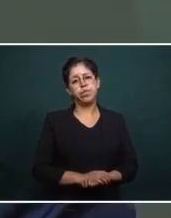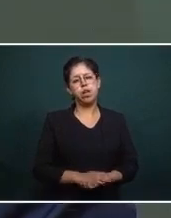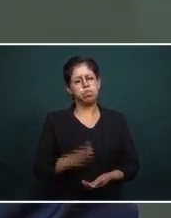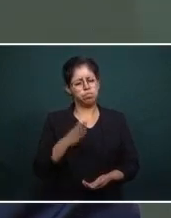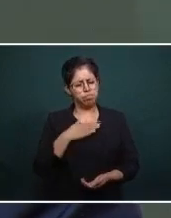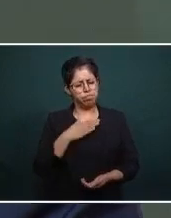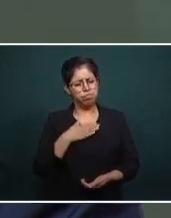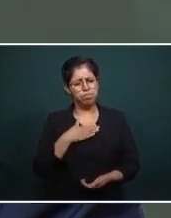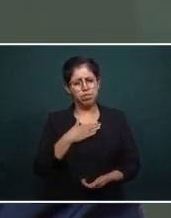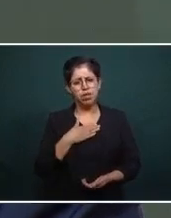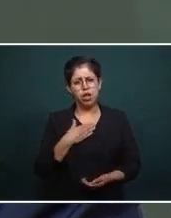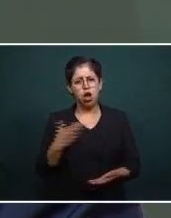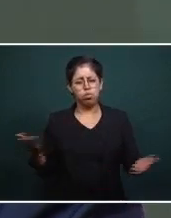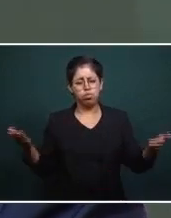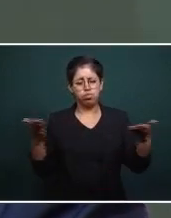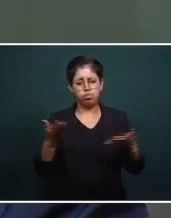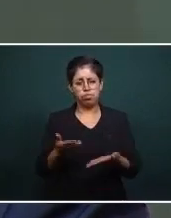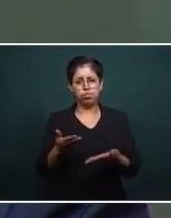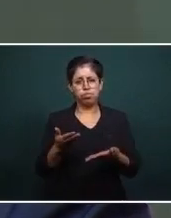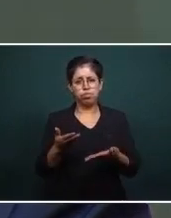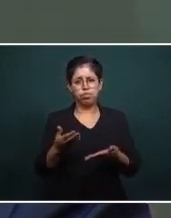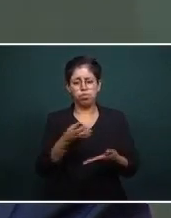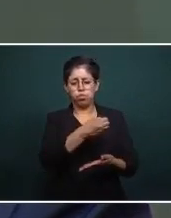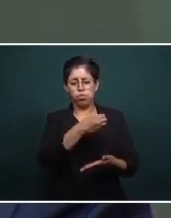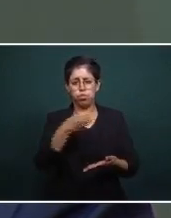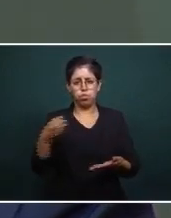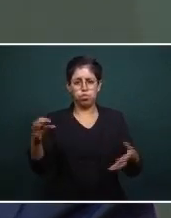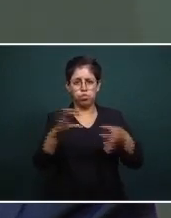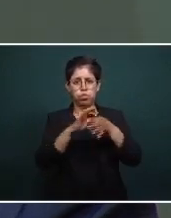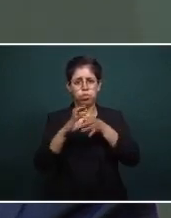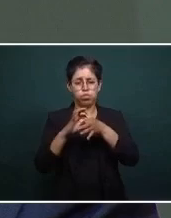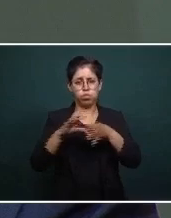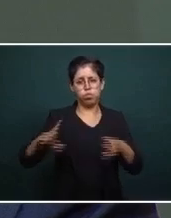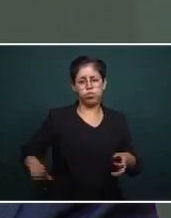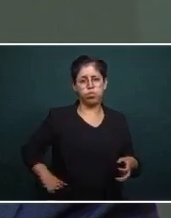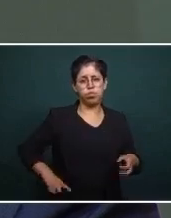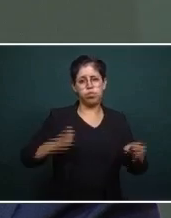buena coordinación con el gobernador del Estado de México.